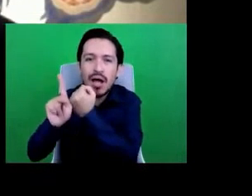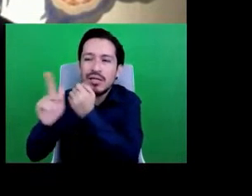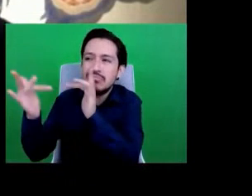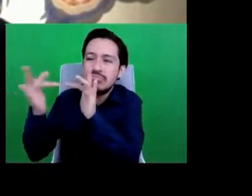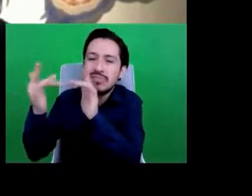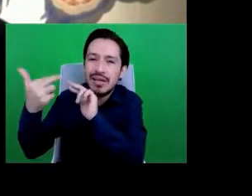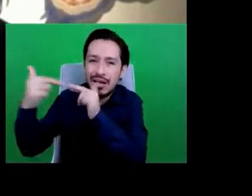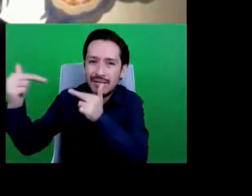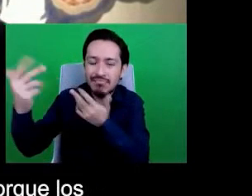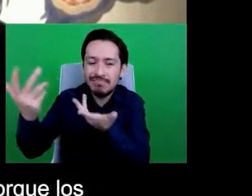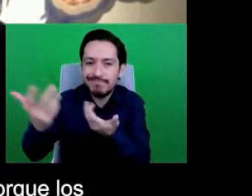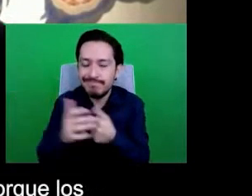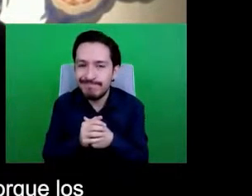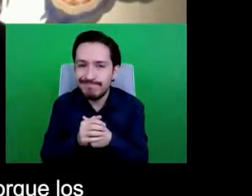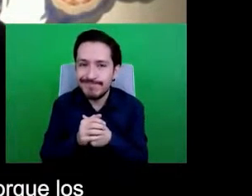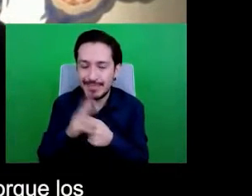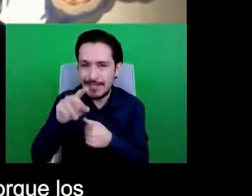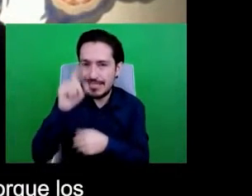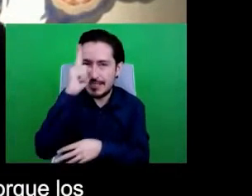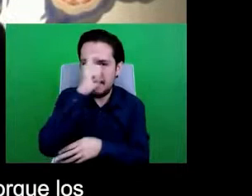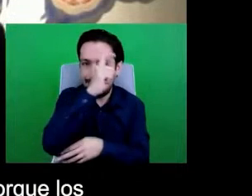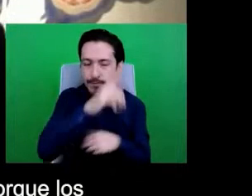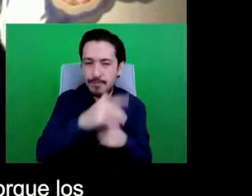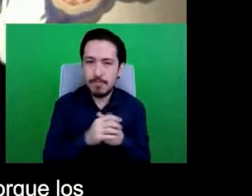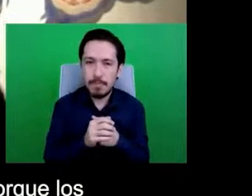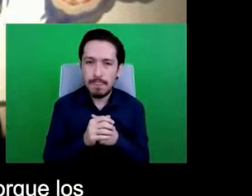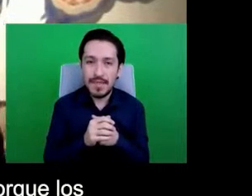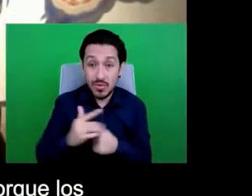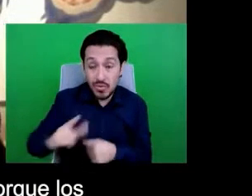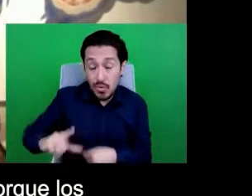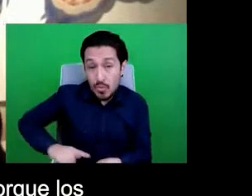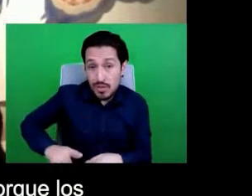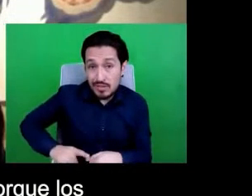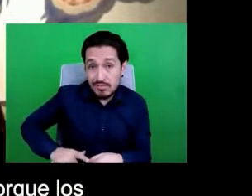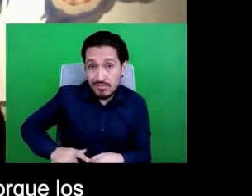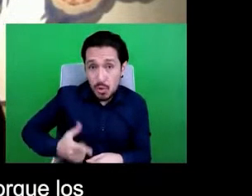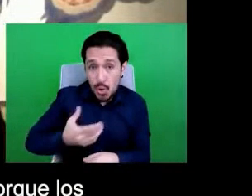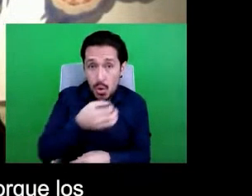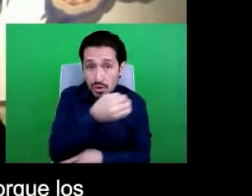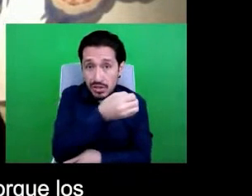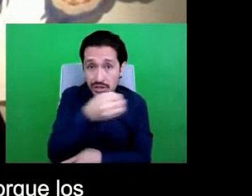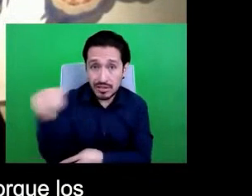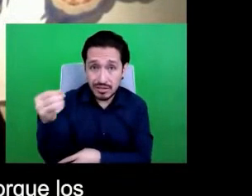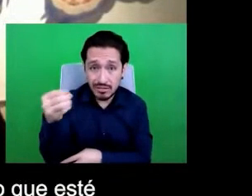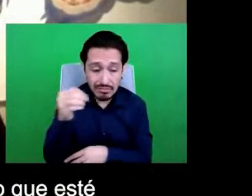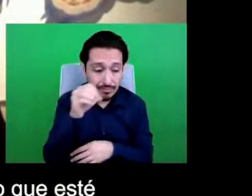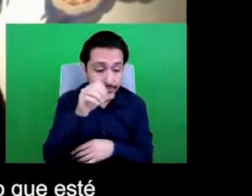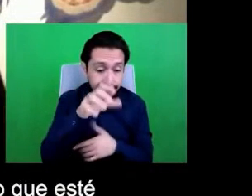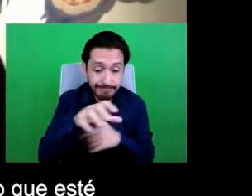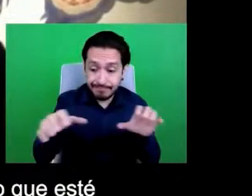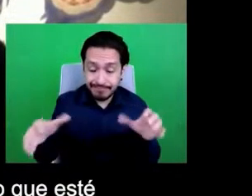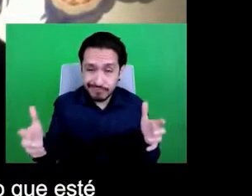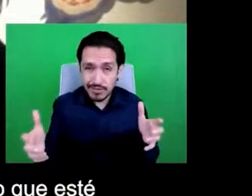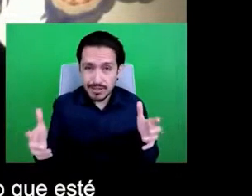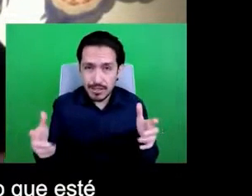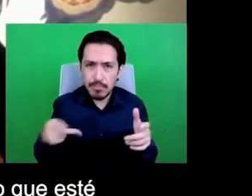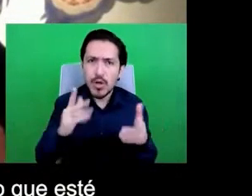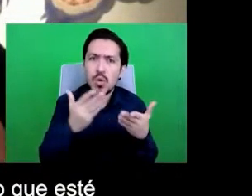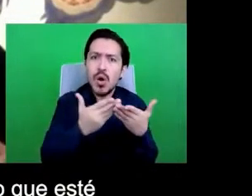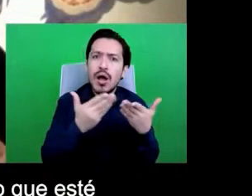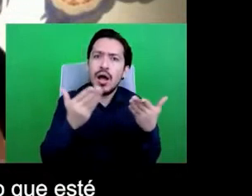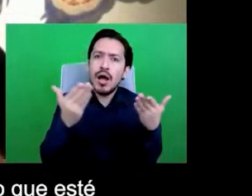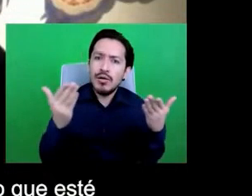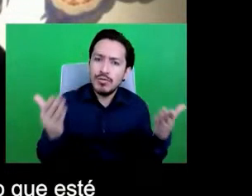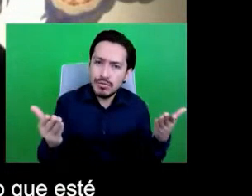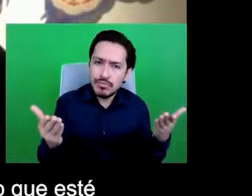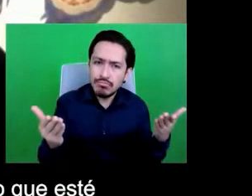Y los gobiernos están organizados de esta forma porque los gobiernos modernos son un proceso bastante complejo. Así